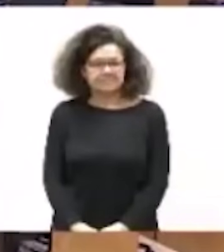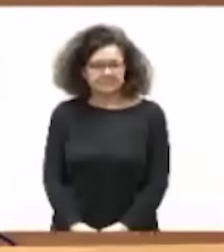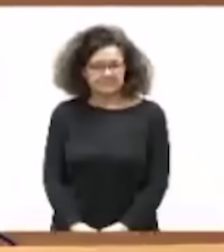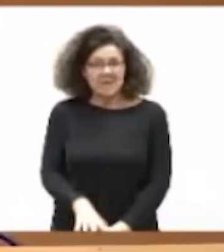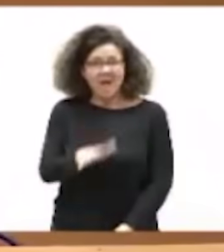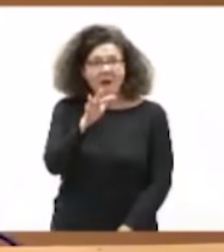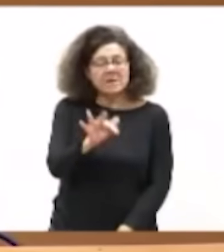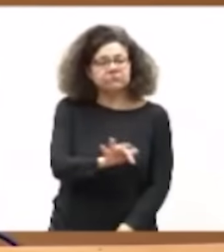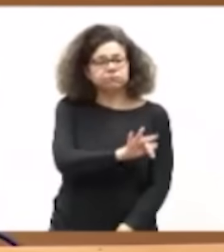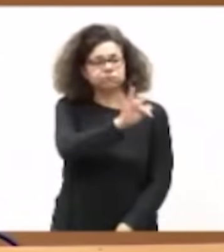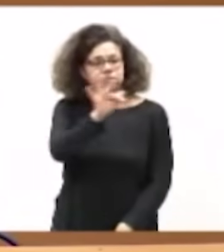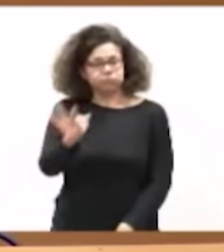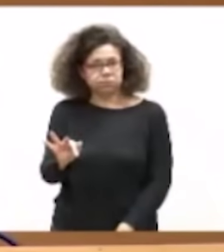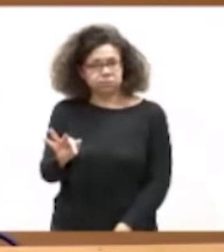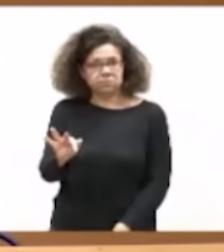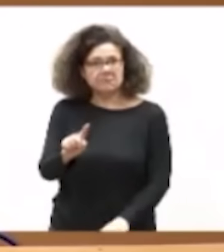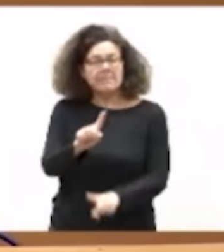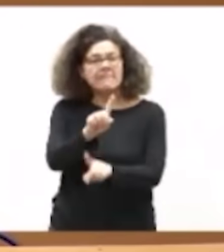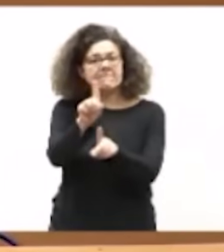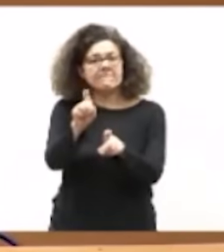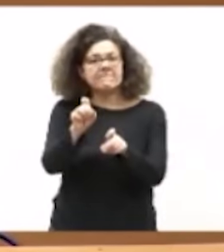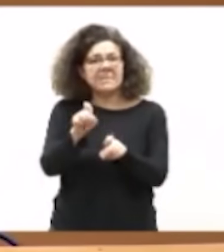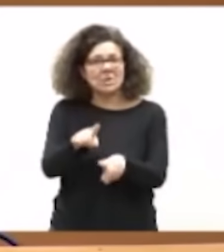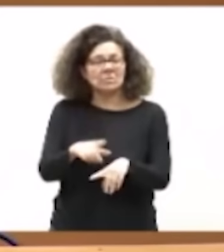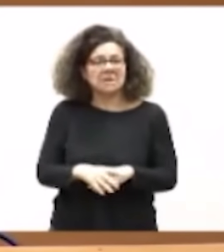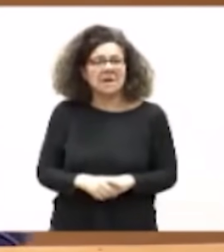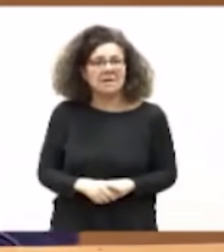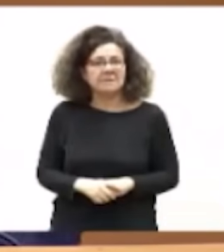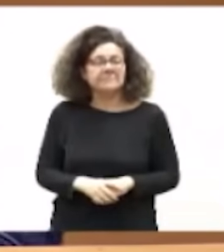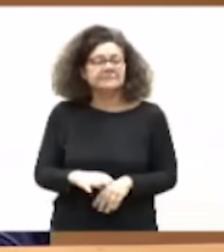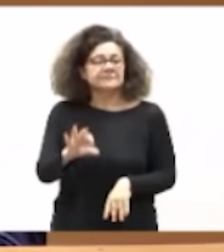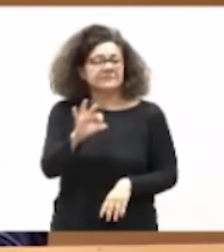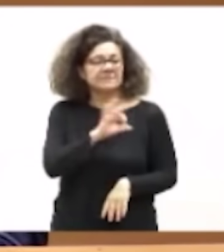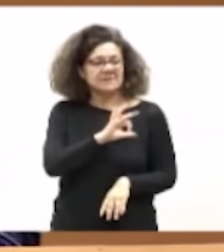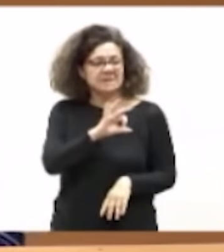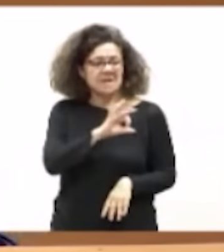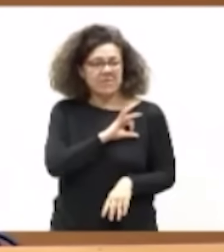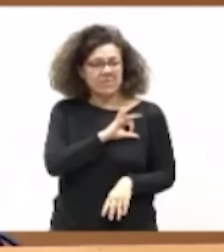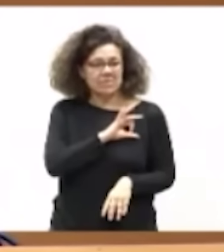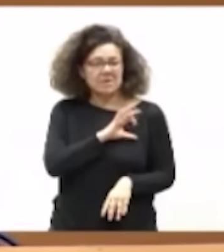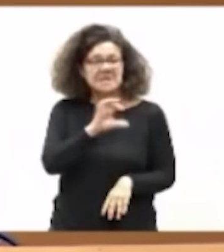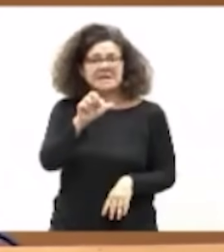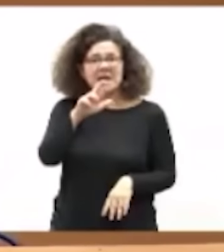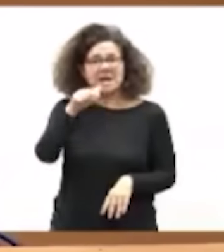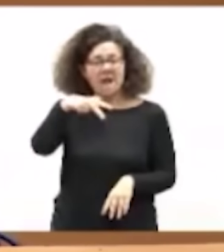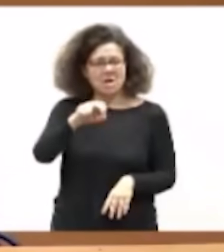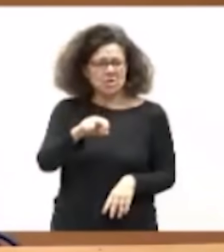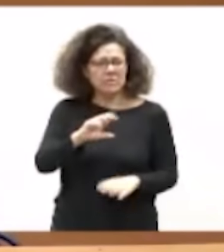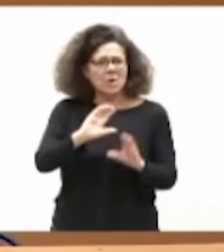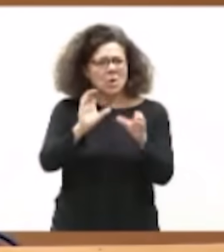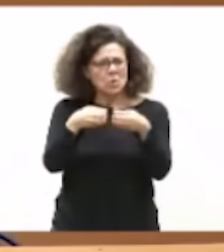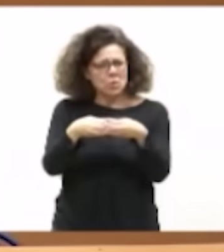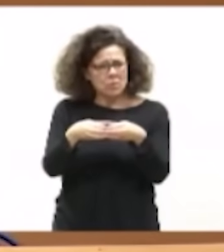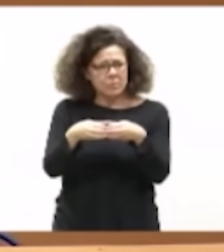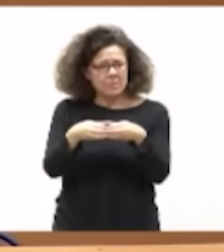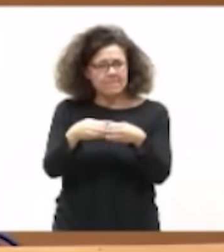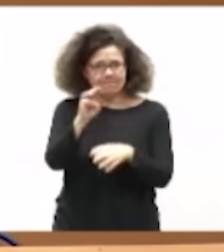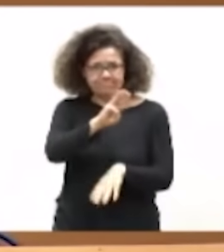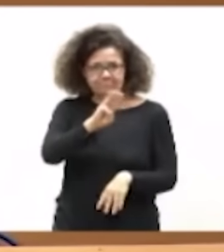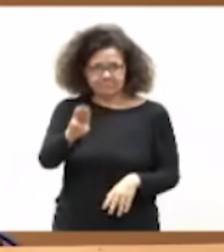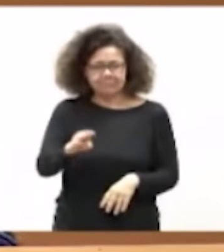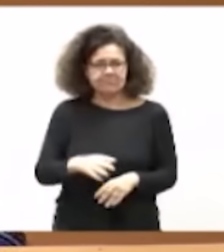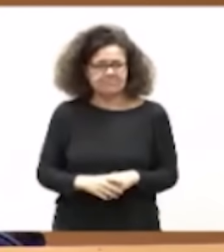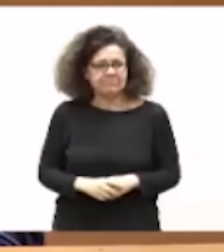Le corresponde formular la siguiente pregunta al senador Serrano Sánchez Capuchino del Grupo Parlamentario Popular.